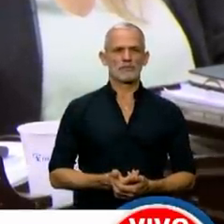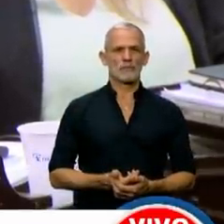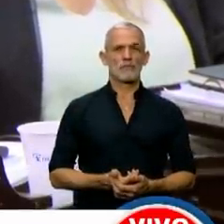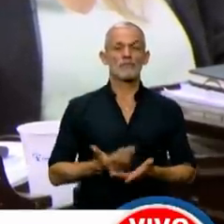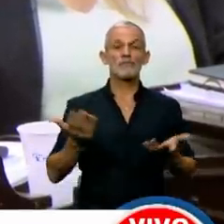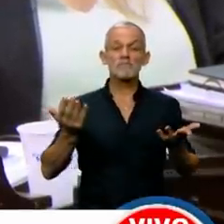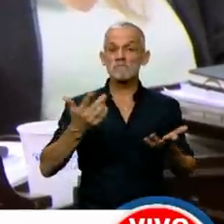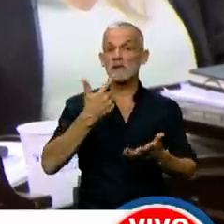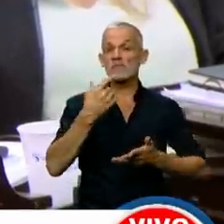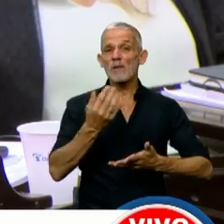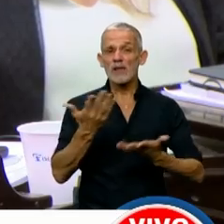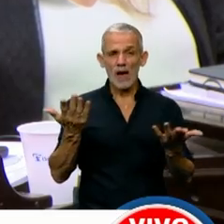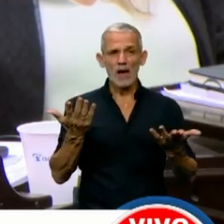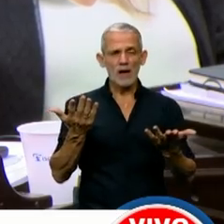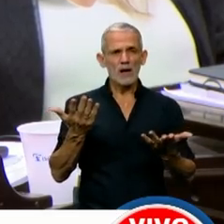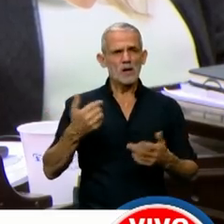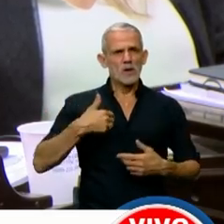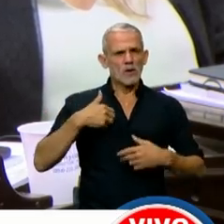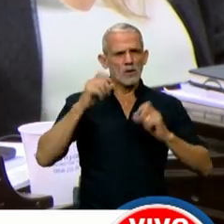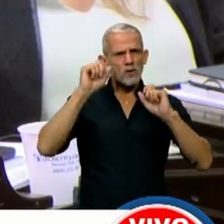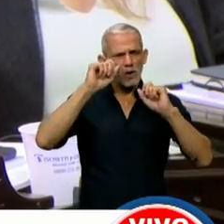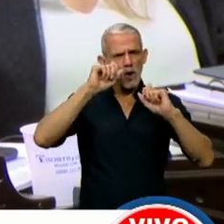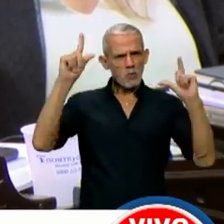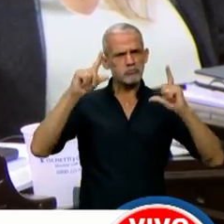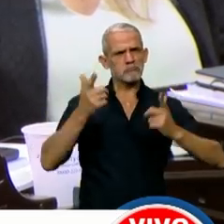la verdad que no dejo de sorprenderme